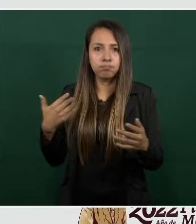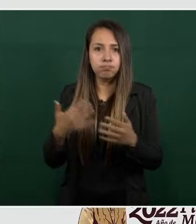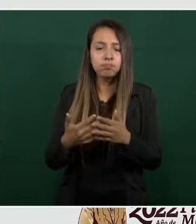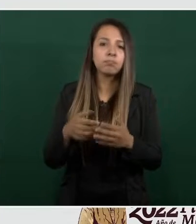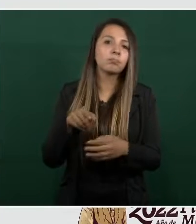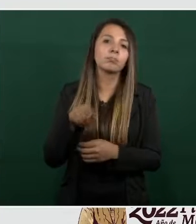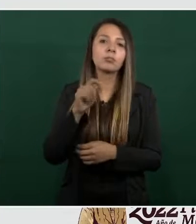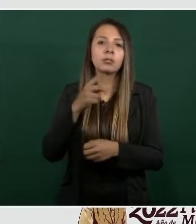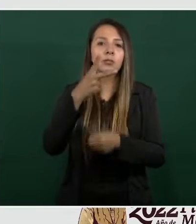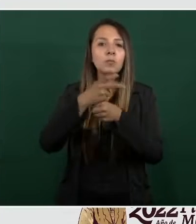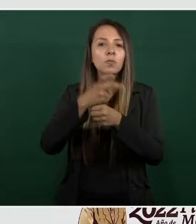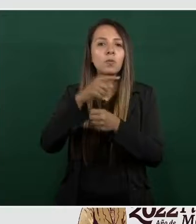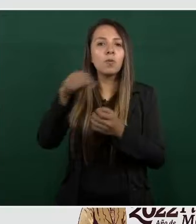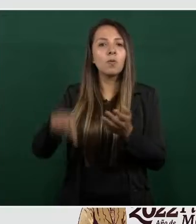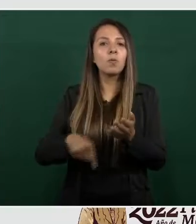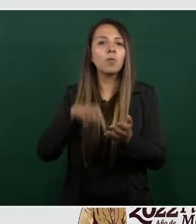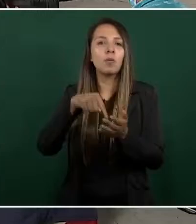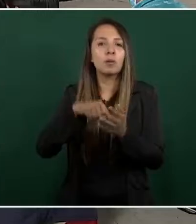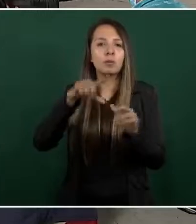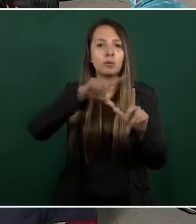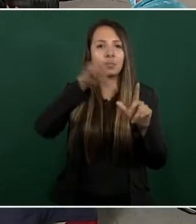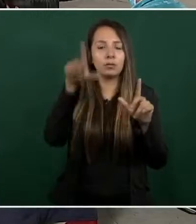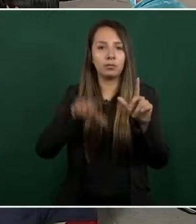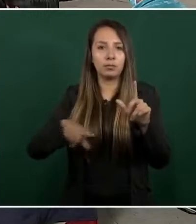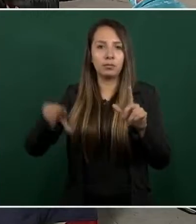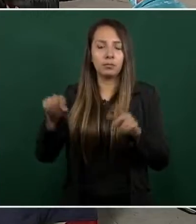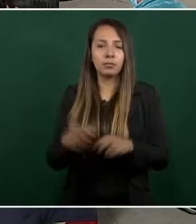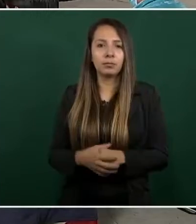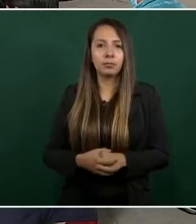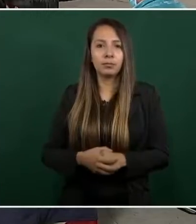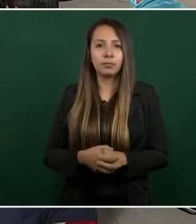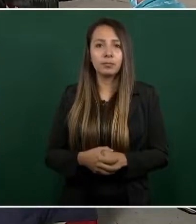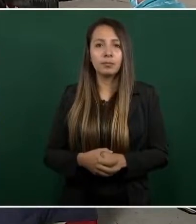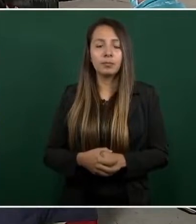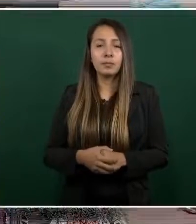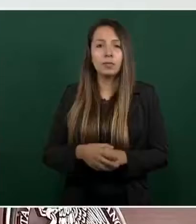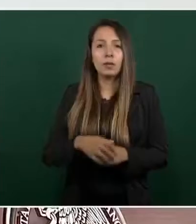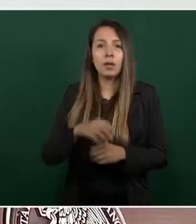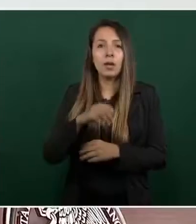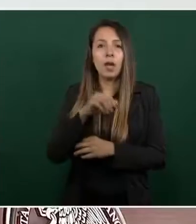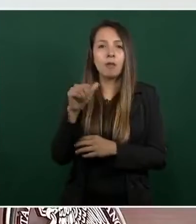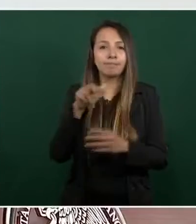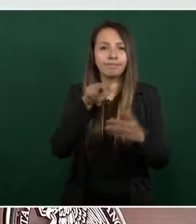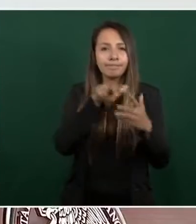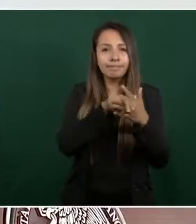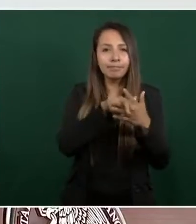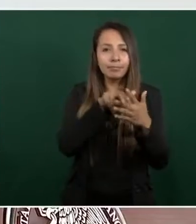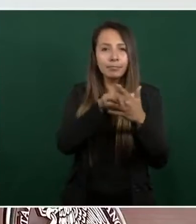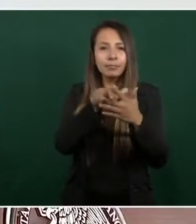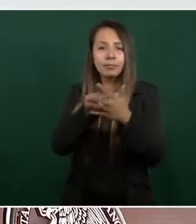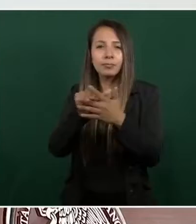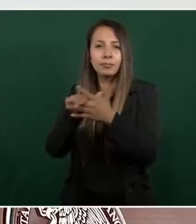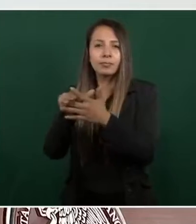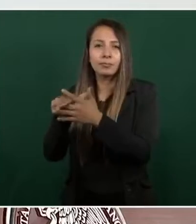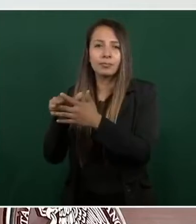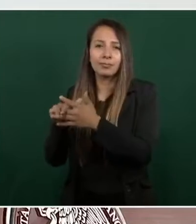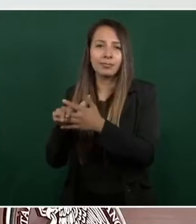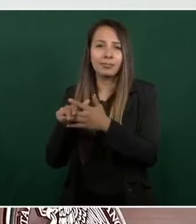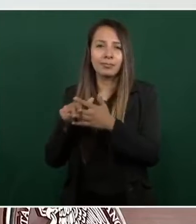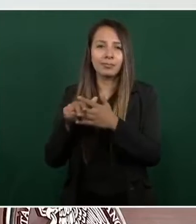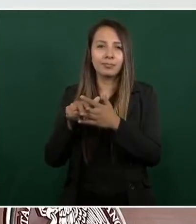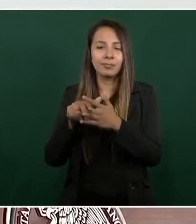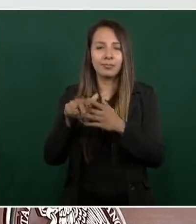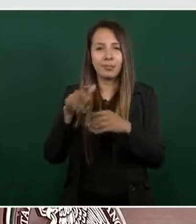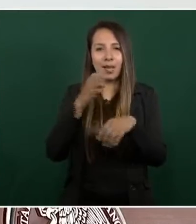ocupando el segundo lugar a nivel nacional. En cuanto a la cantidad de homicidios dolosos por entidad federativa en